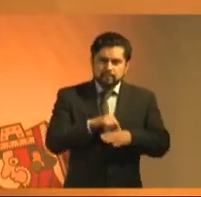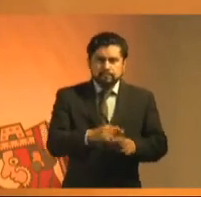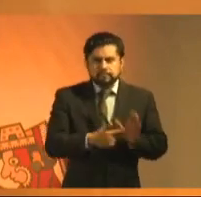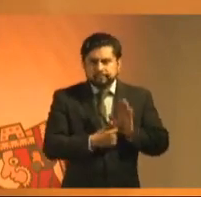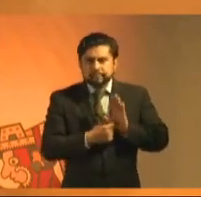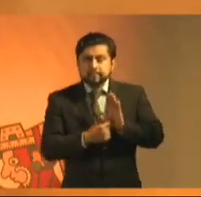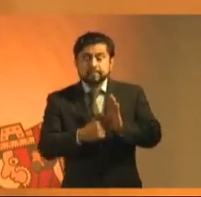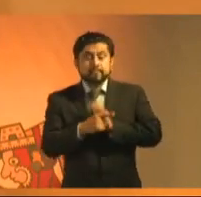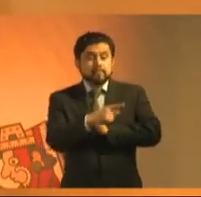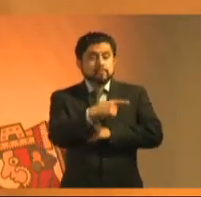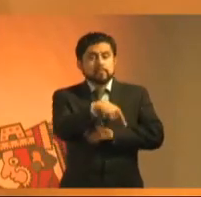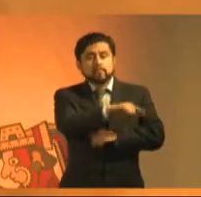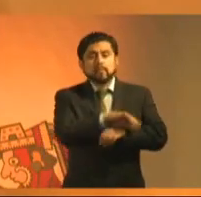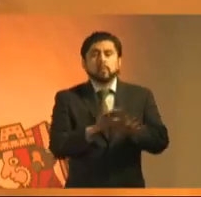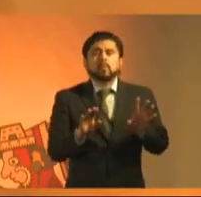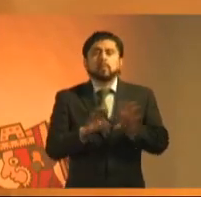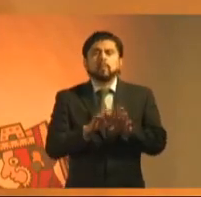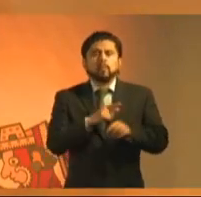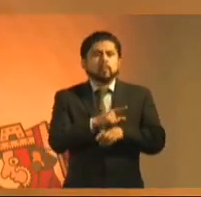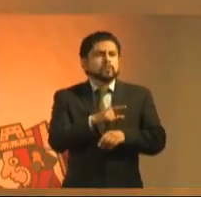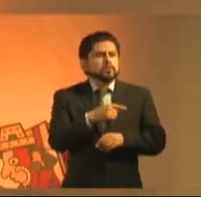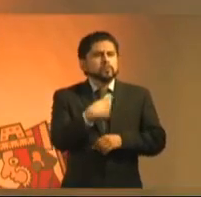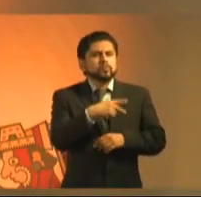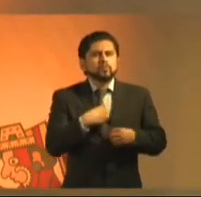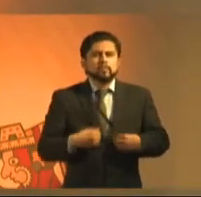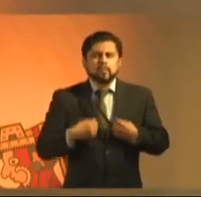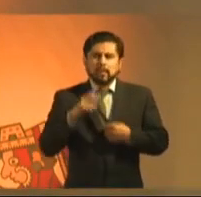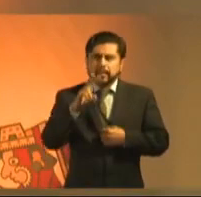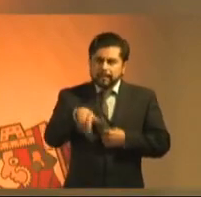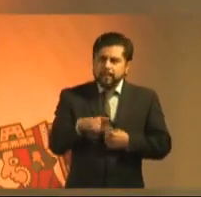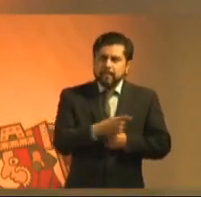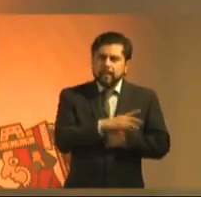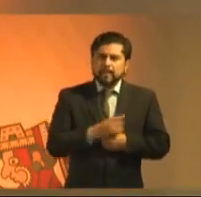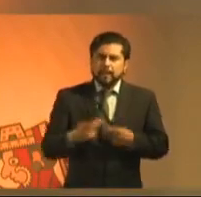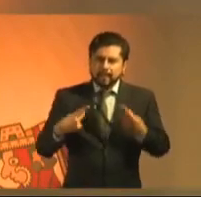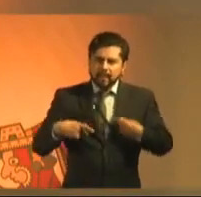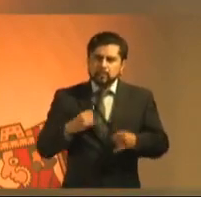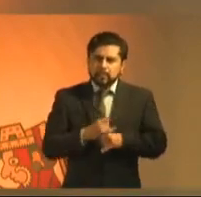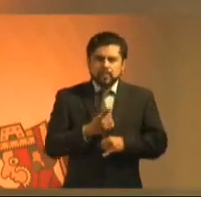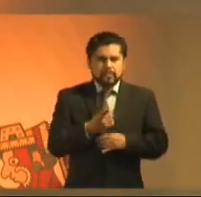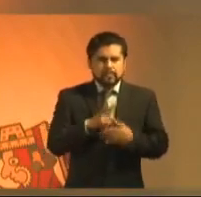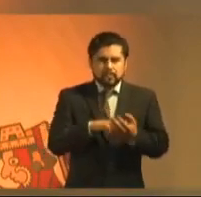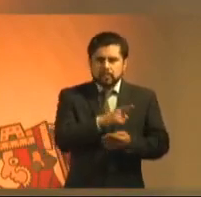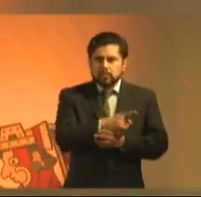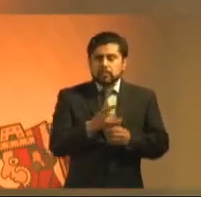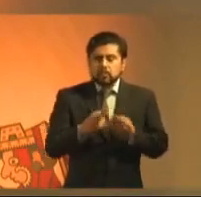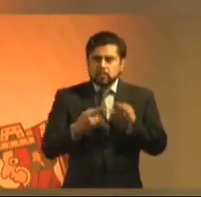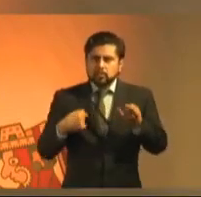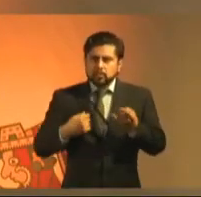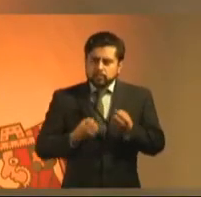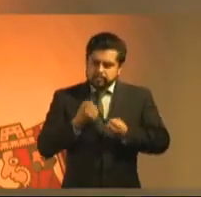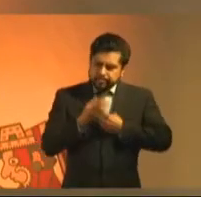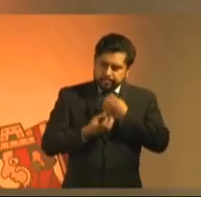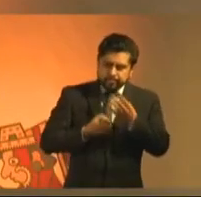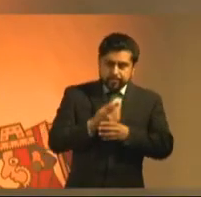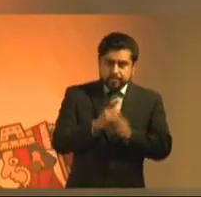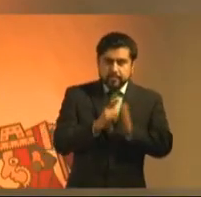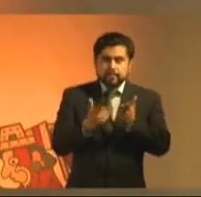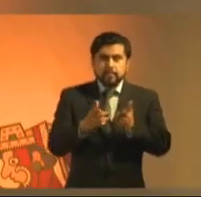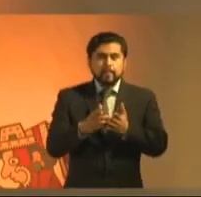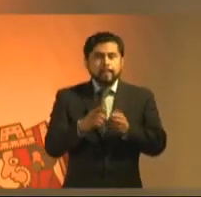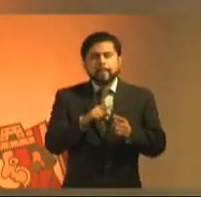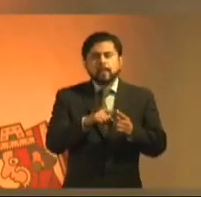existencia de la verosimilitud de sus personajes y de sus situaciones combinar la